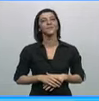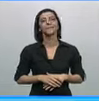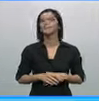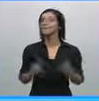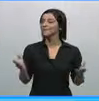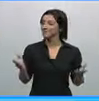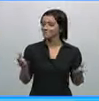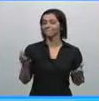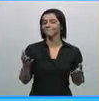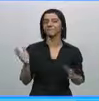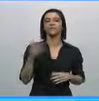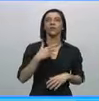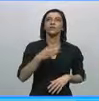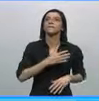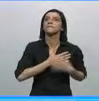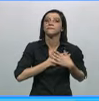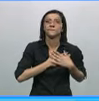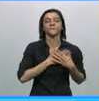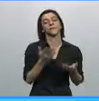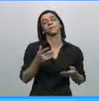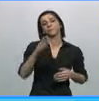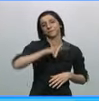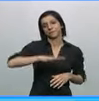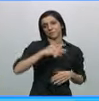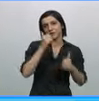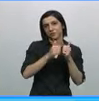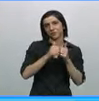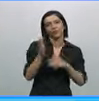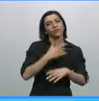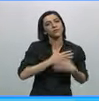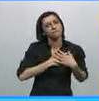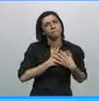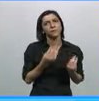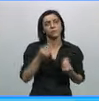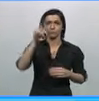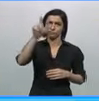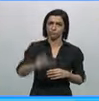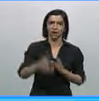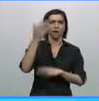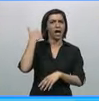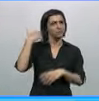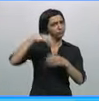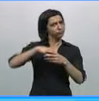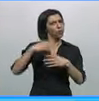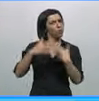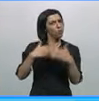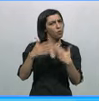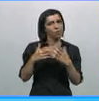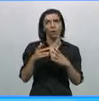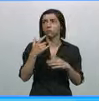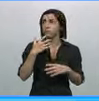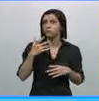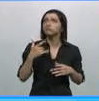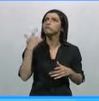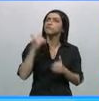Es ídolo en Rosario Central por su paso como jugador. Increíblemente, si bien era defensor, es el segundo goleador en la historia de ese